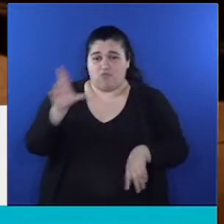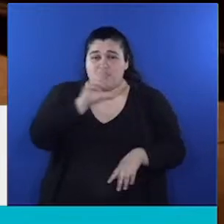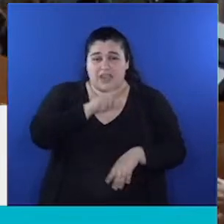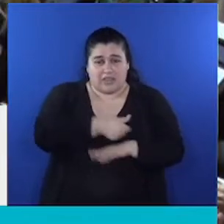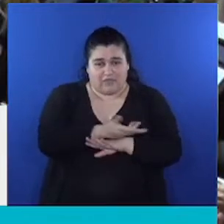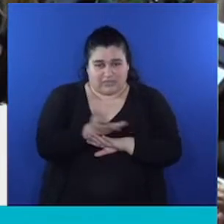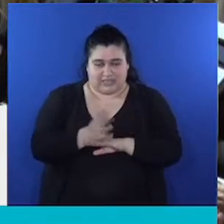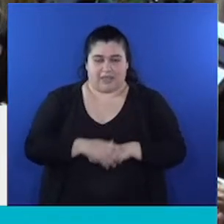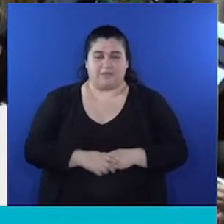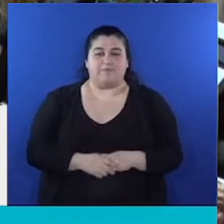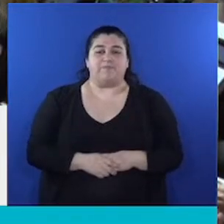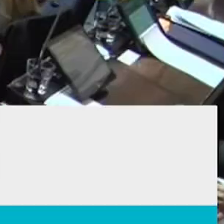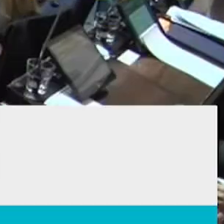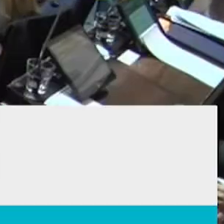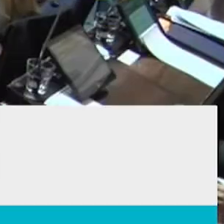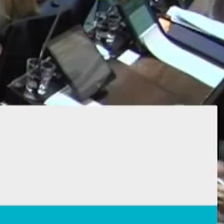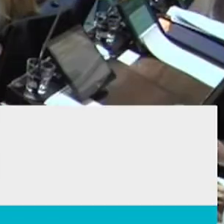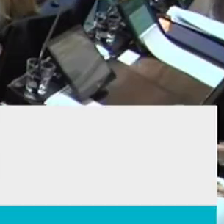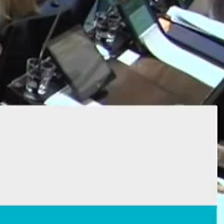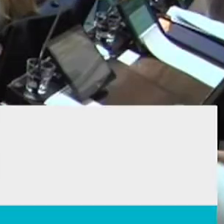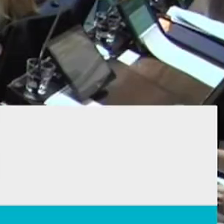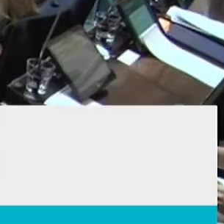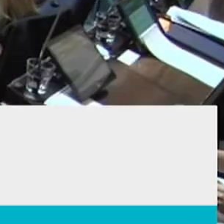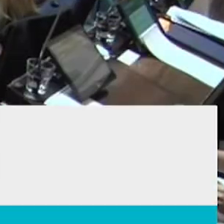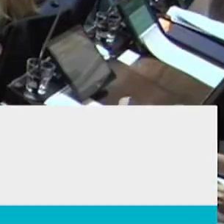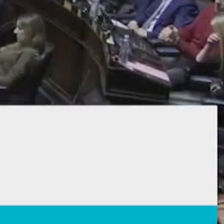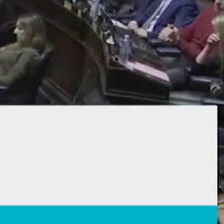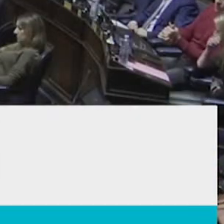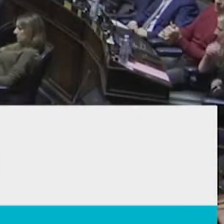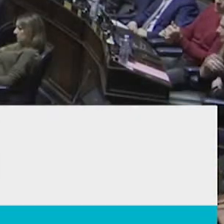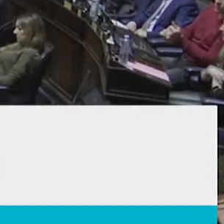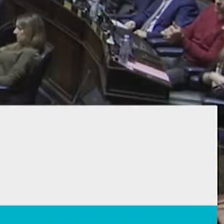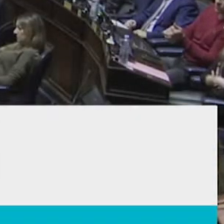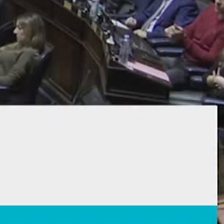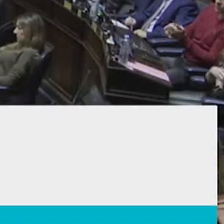Muchas gracias, diputada. Tiene la palabra la diputada María.